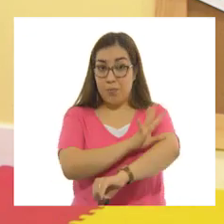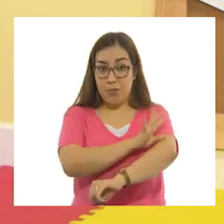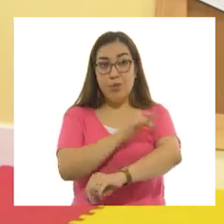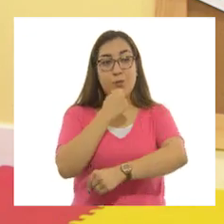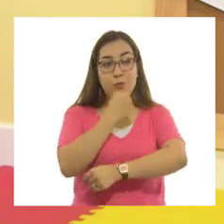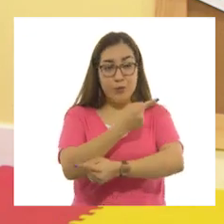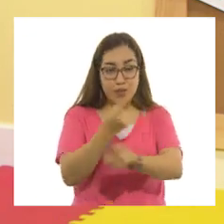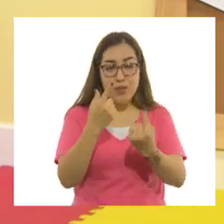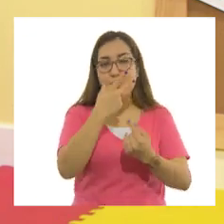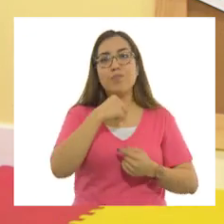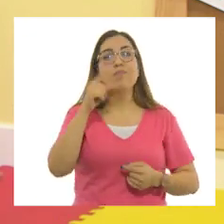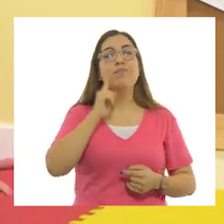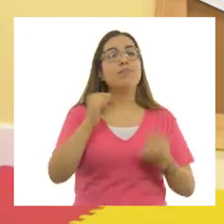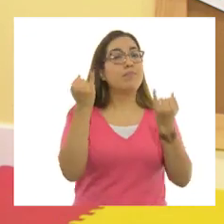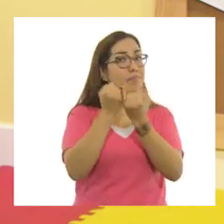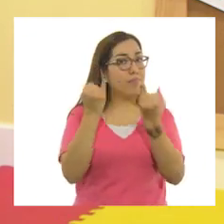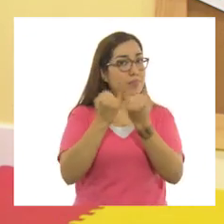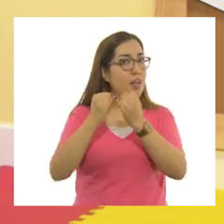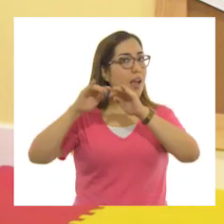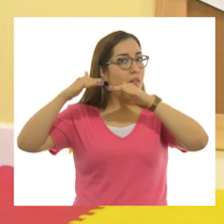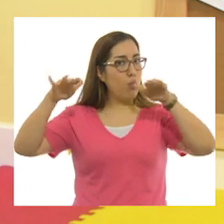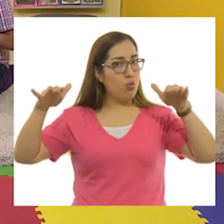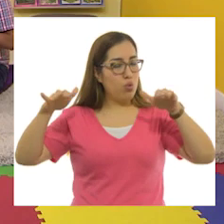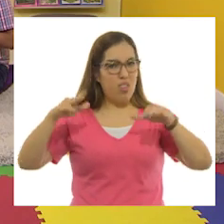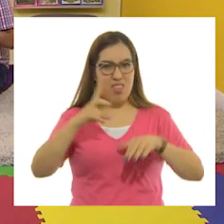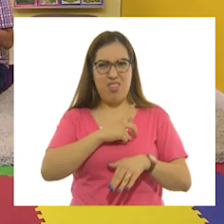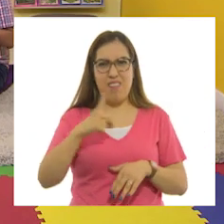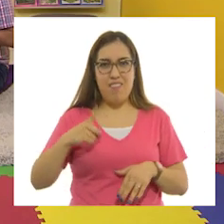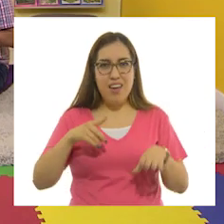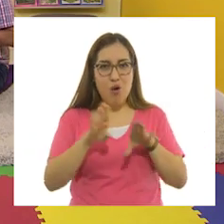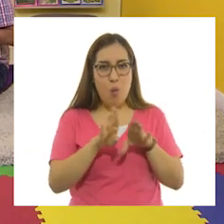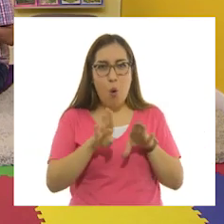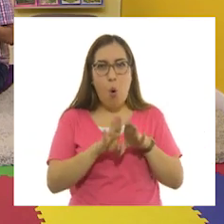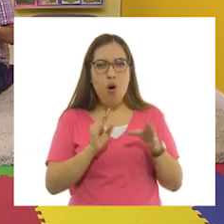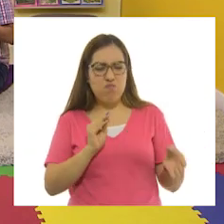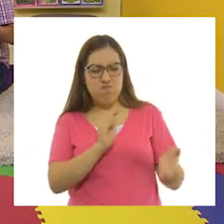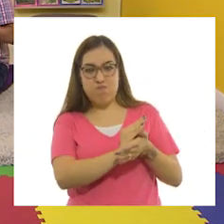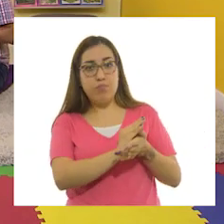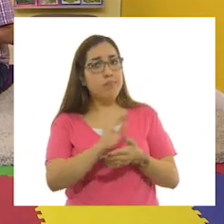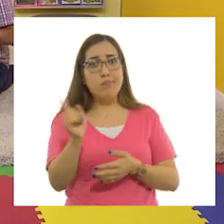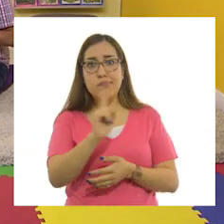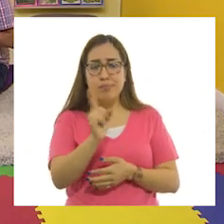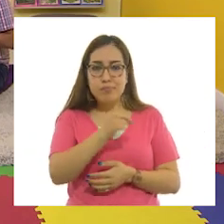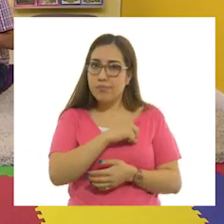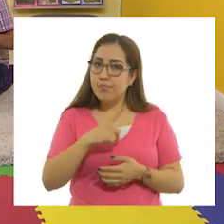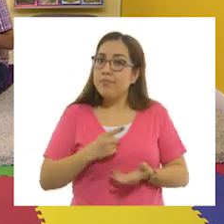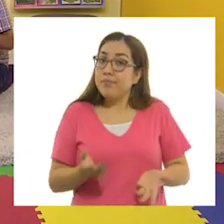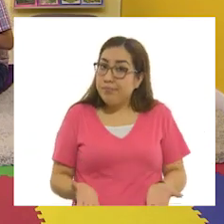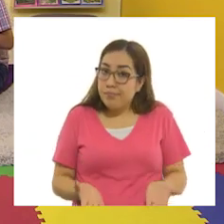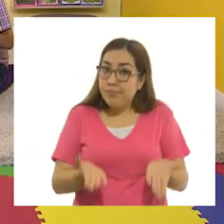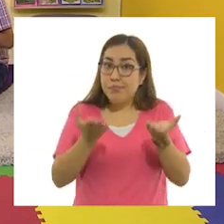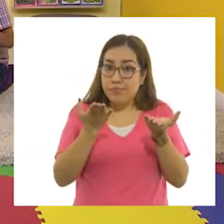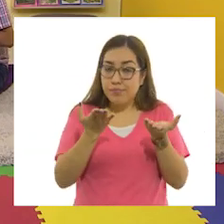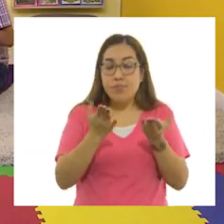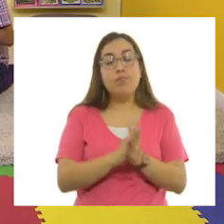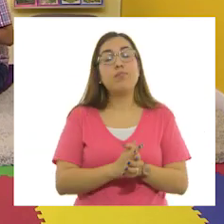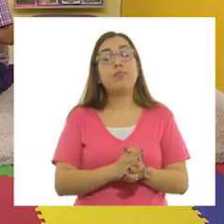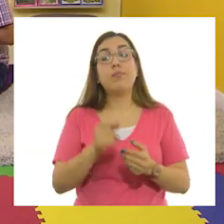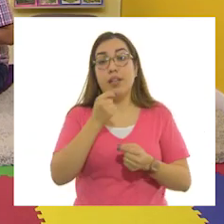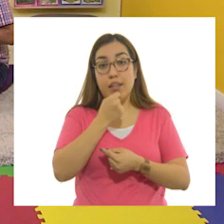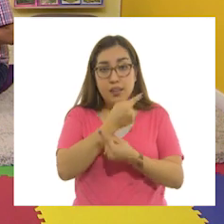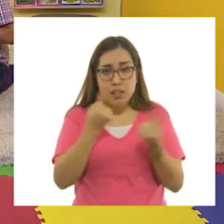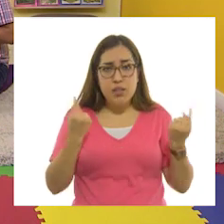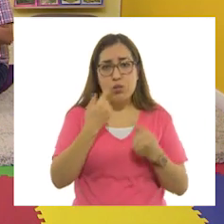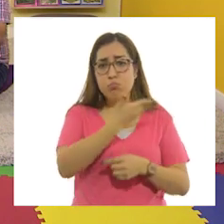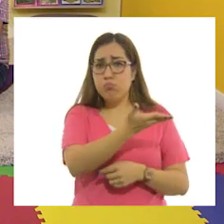de los adultos y que no debemos reprimir lo así es además no podemos evitar que las niñas y los niños sientan